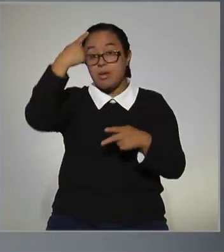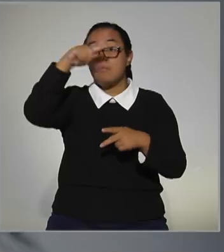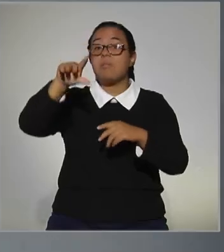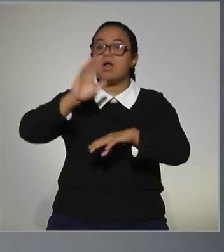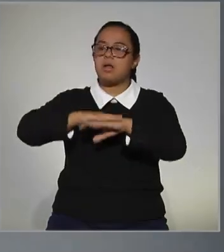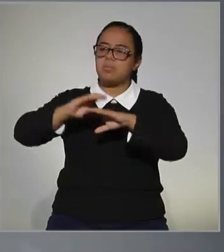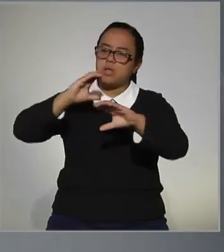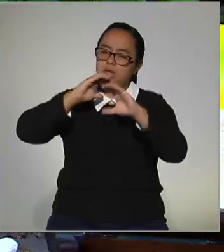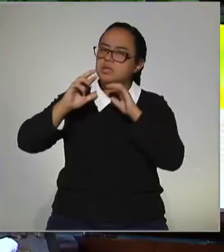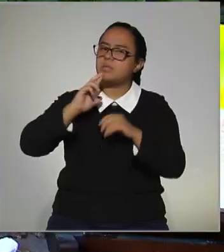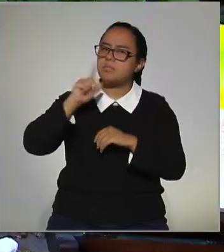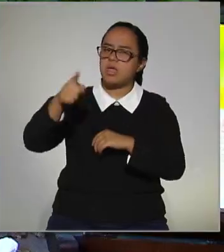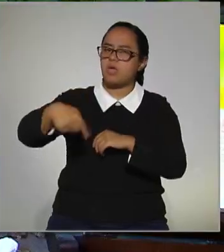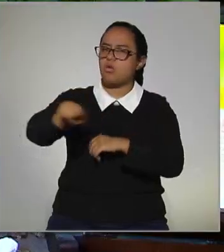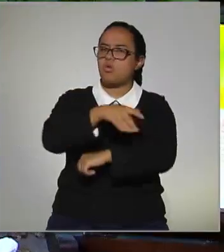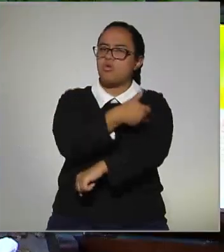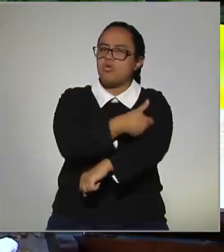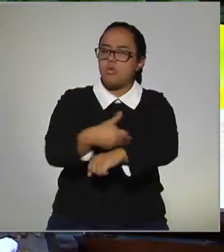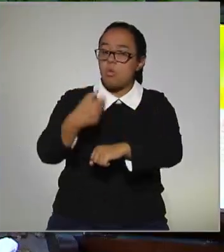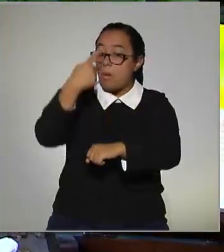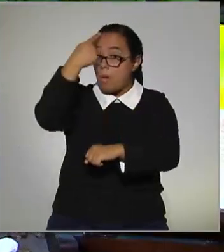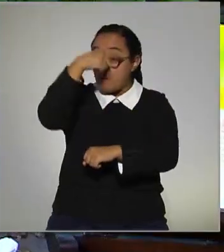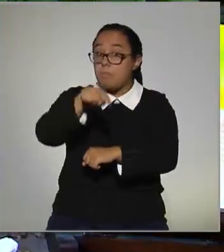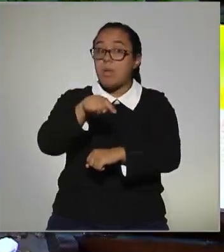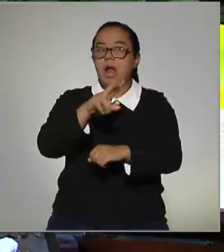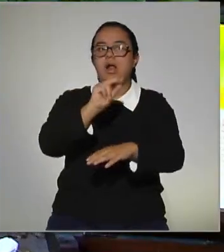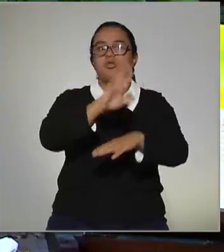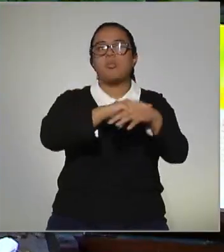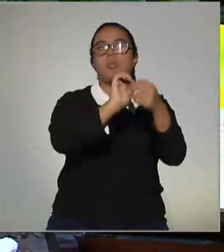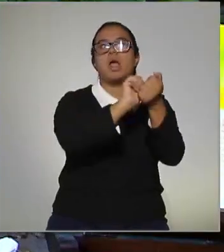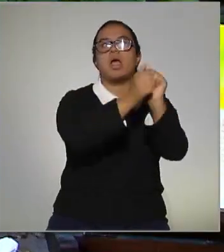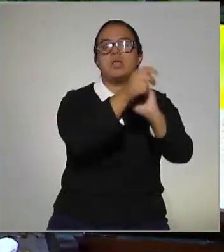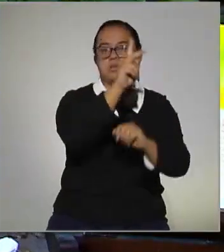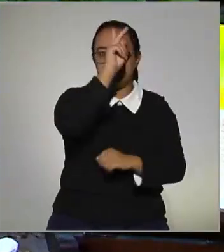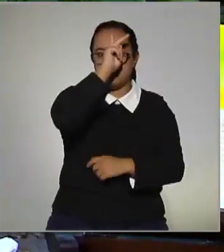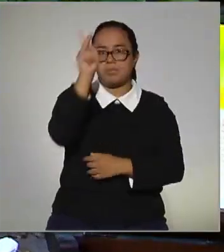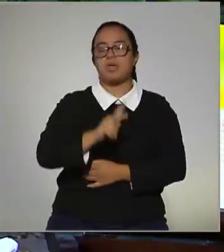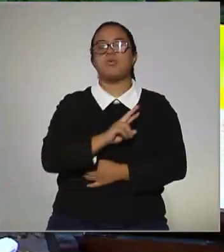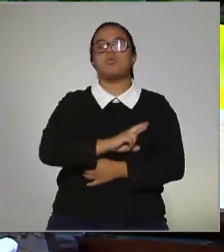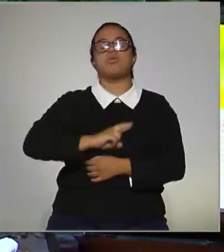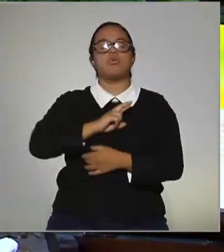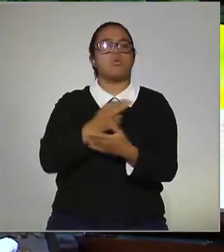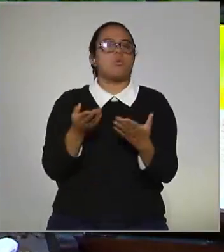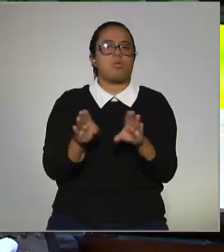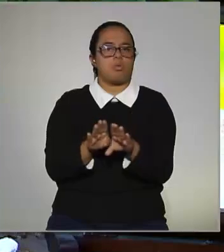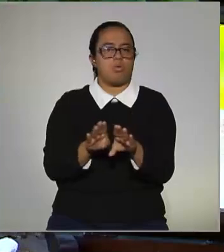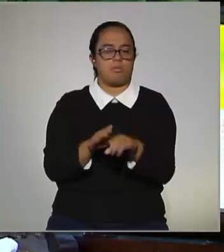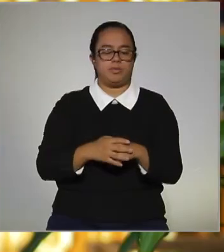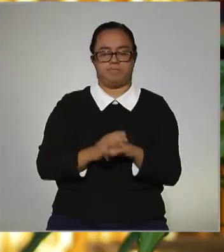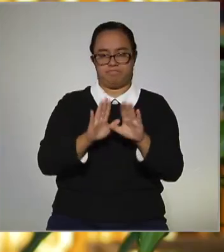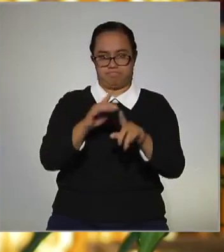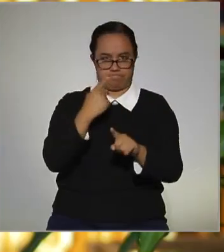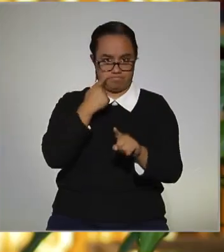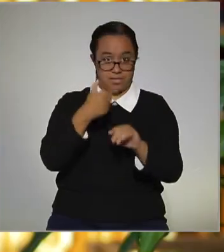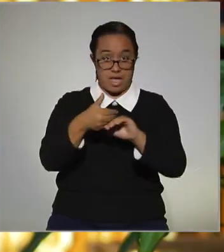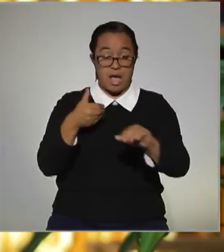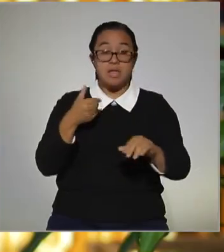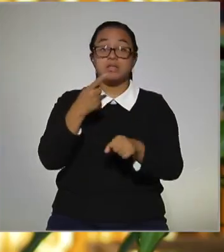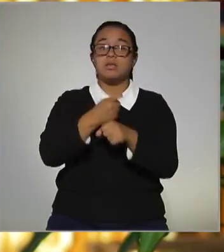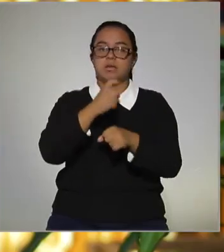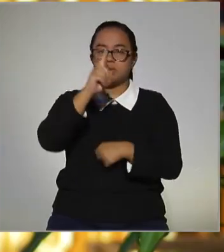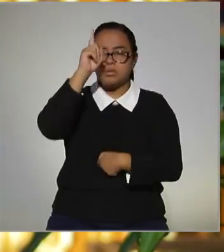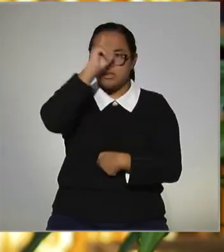comunicación en familia con la intención de prevenir situaciones que generan resentimiento. Bueno, lo primero que sugeriría es que